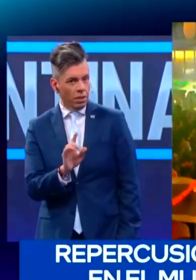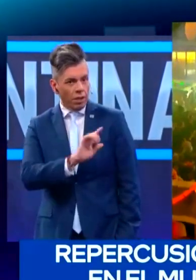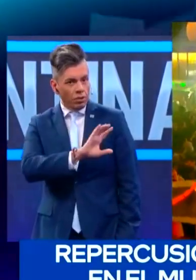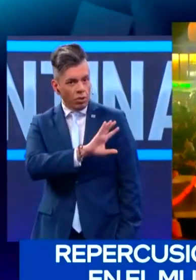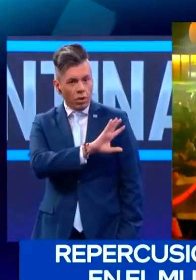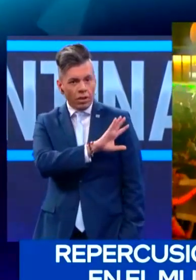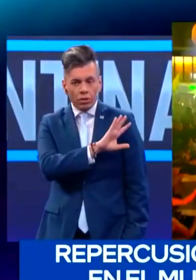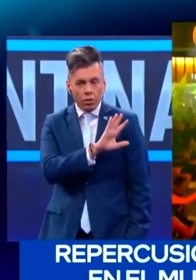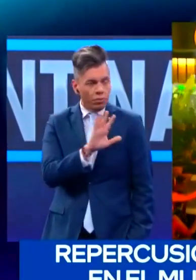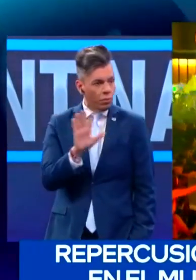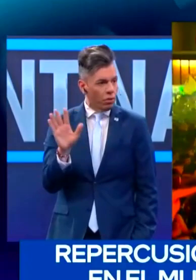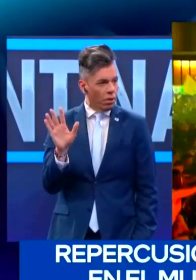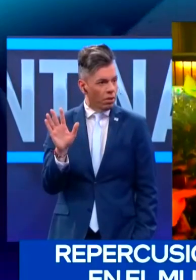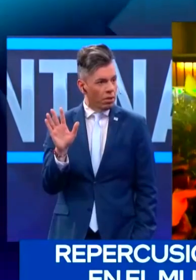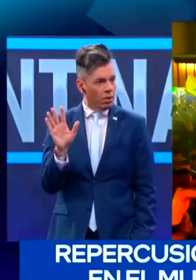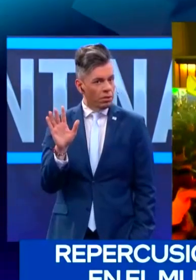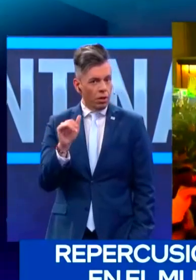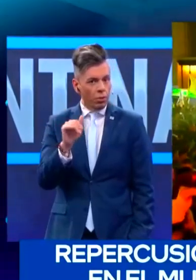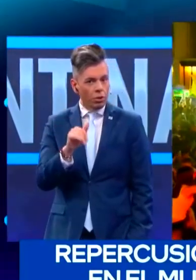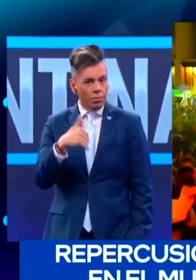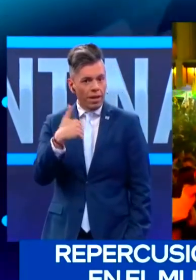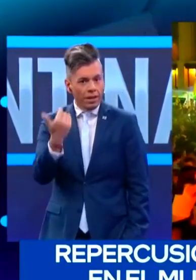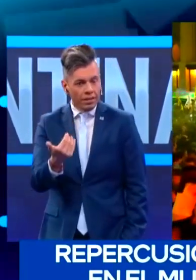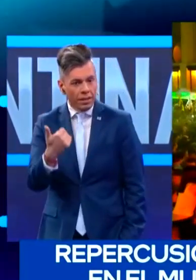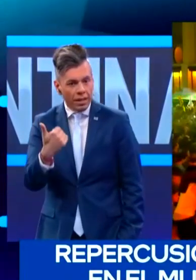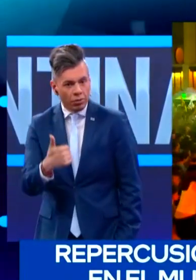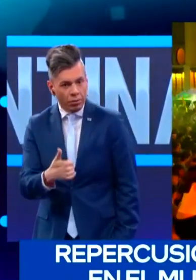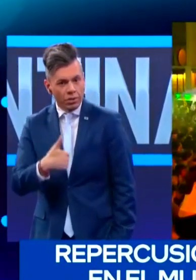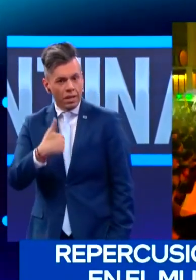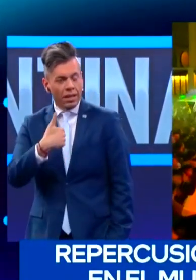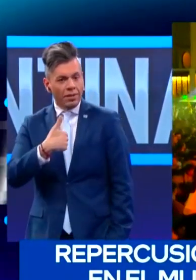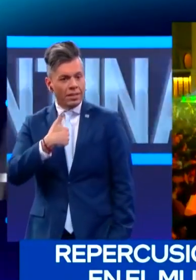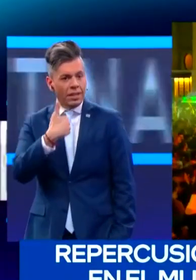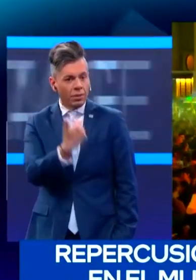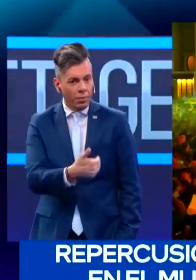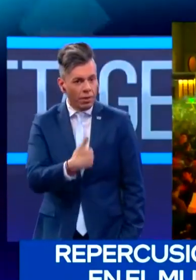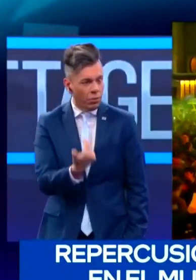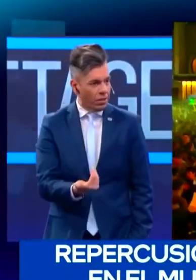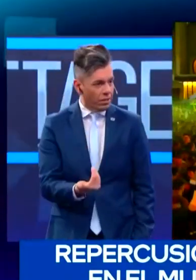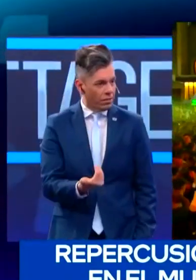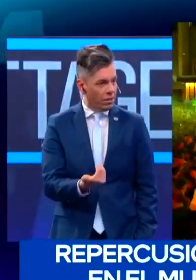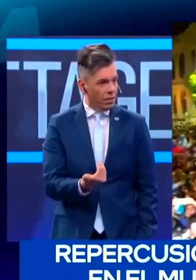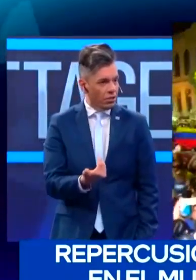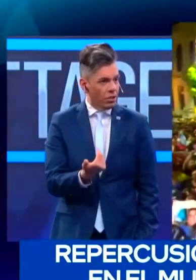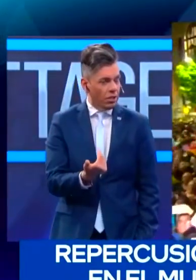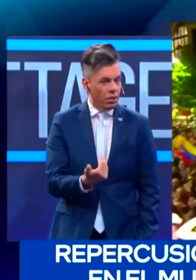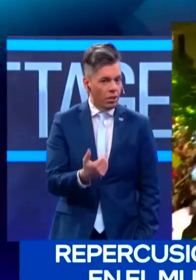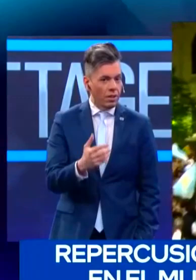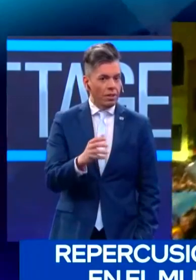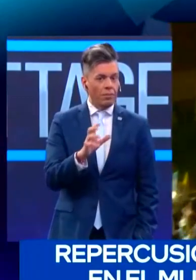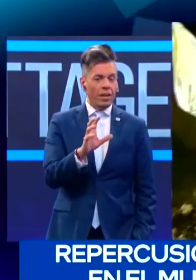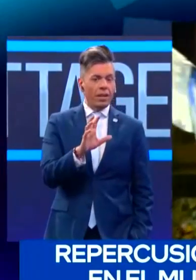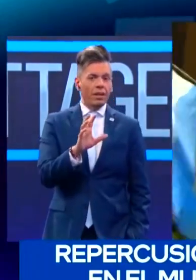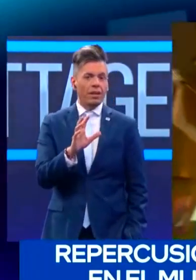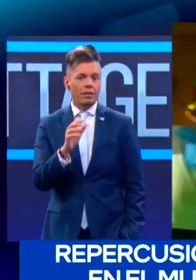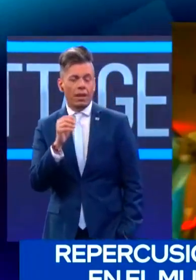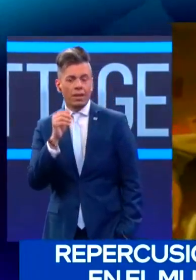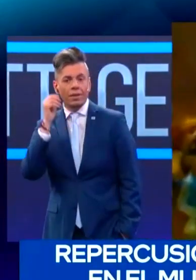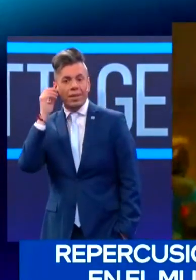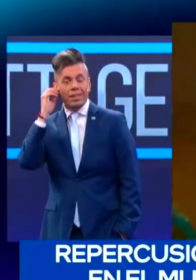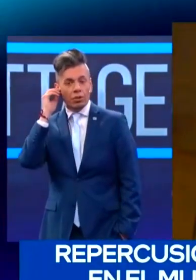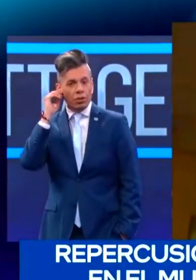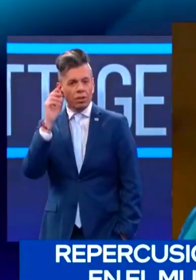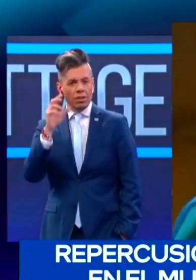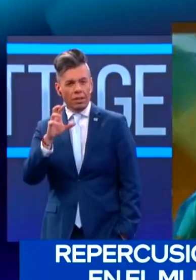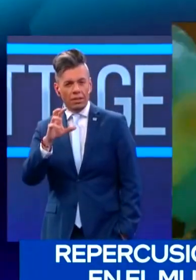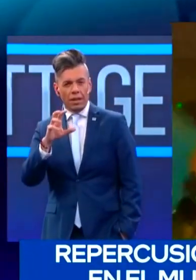nada. O sea, eso no le restó ni un punto. O sea, lo votó más gente que la sumatoria que había sacado él más Bullrich. Para Entonces nada, digo, claro. También hay que